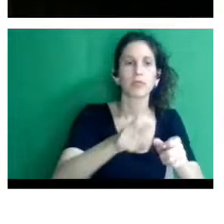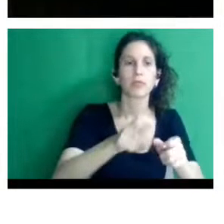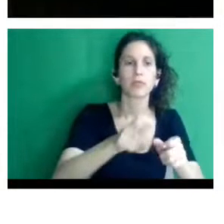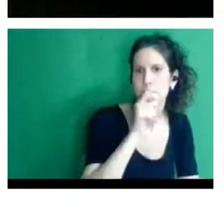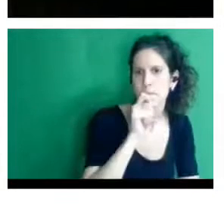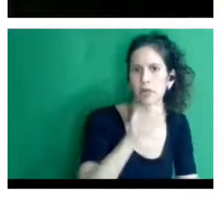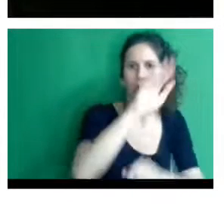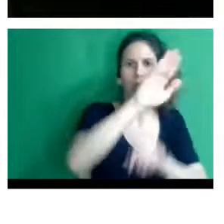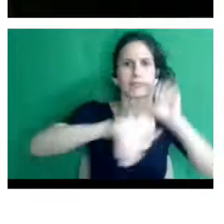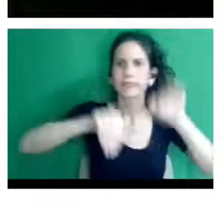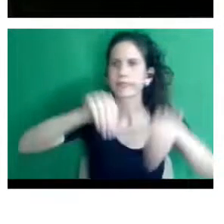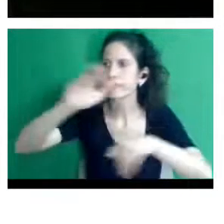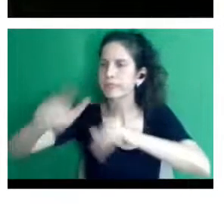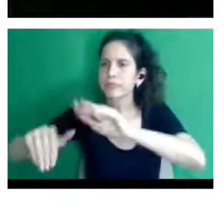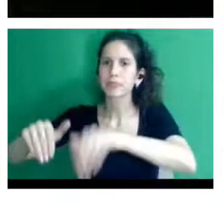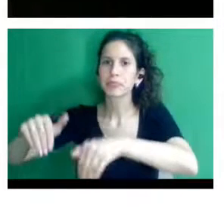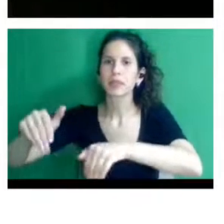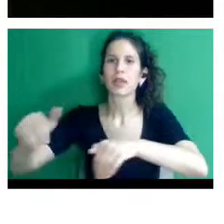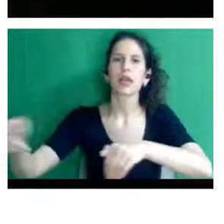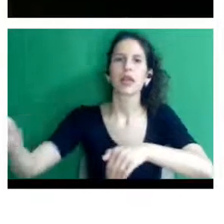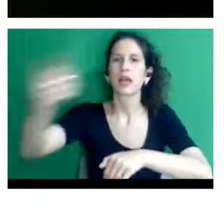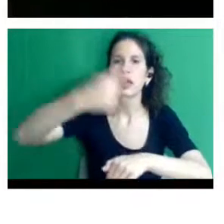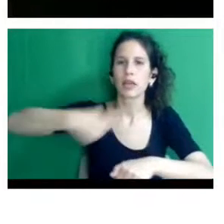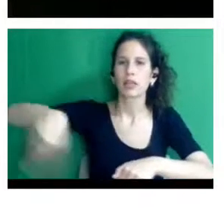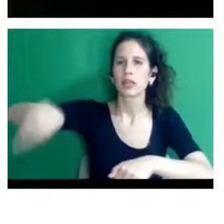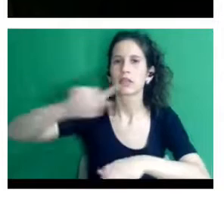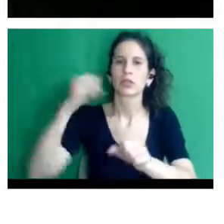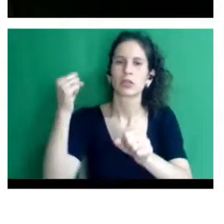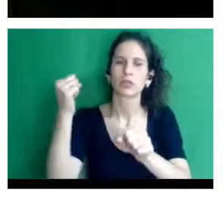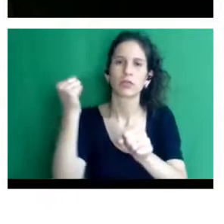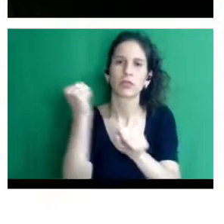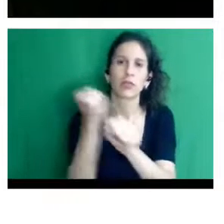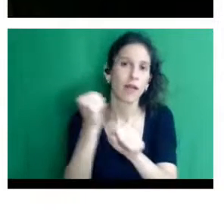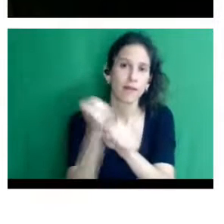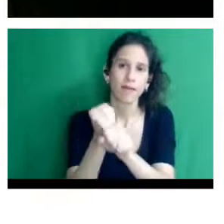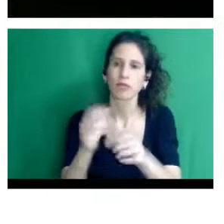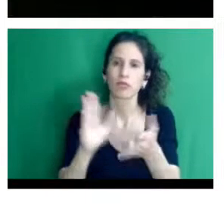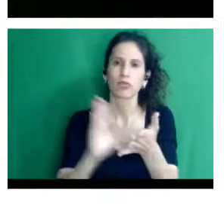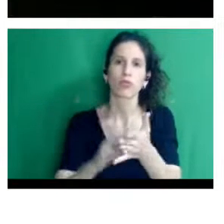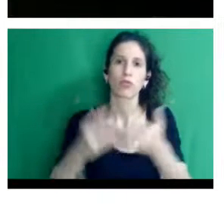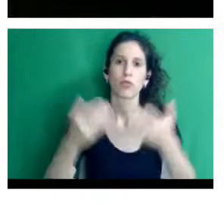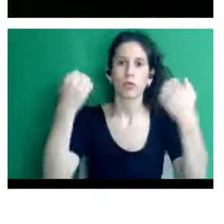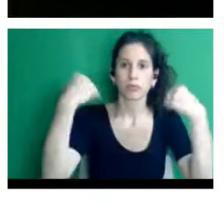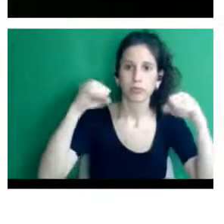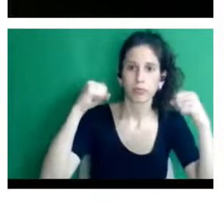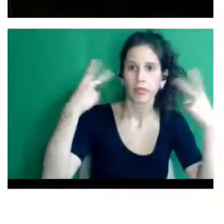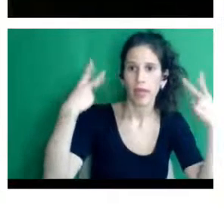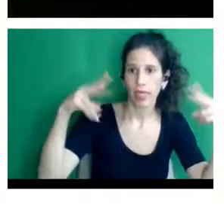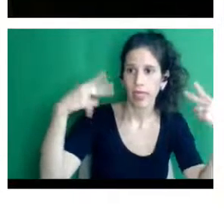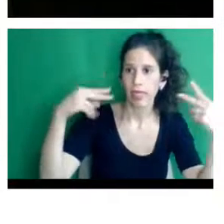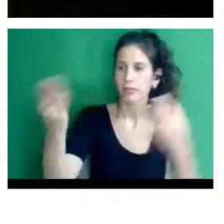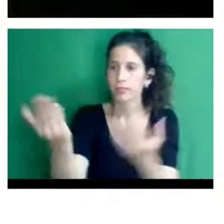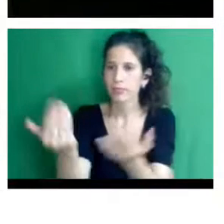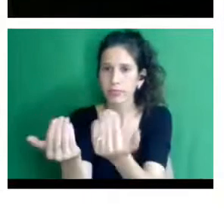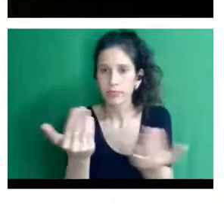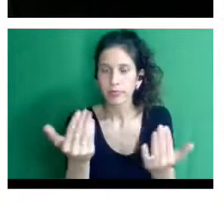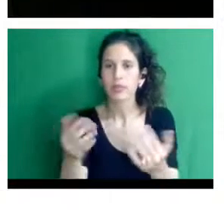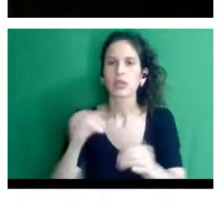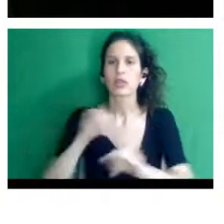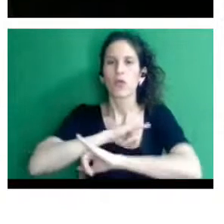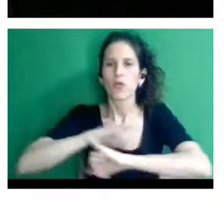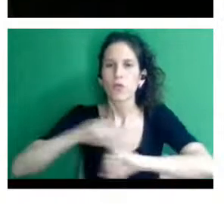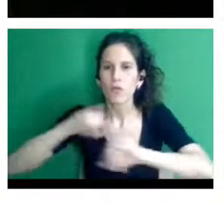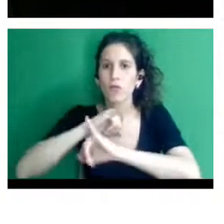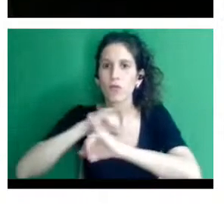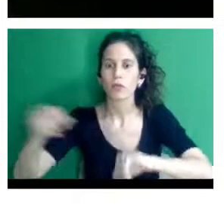las personas involucradas en el manejo de la infraestructura deportiva y recreativa, para de esta manera lograr un empoderamiento y una efectiva